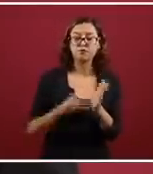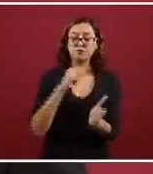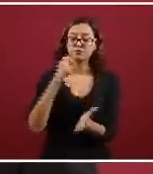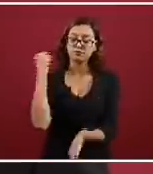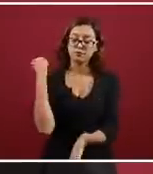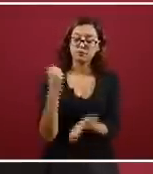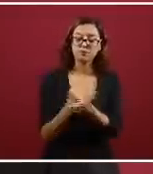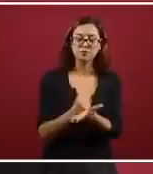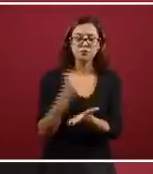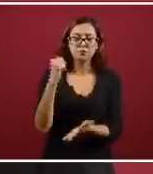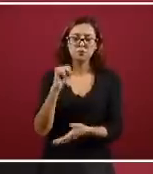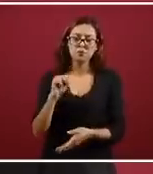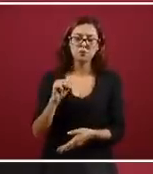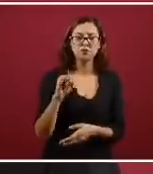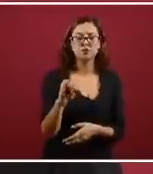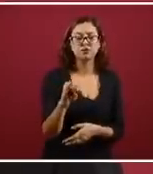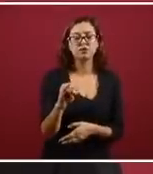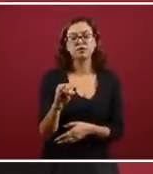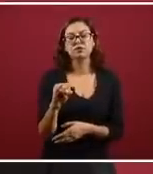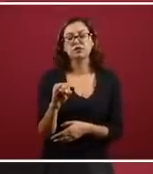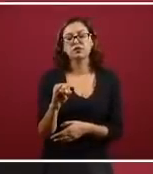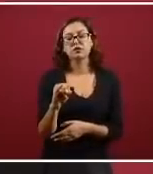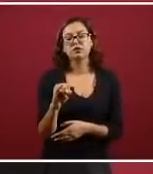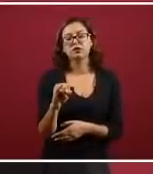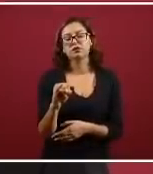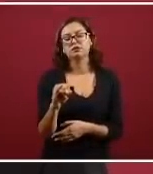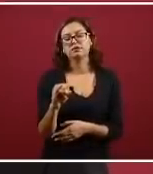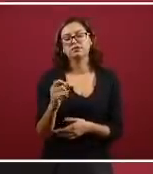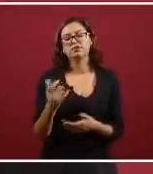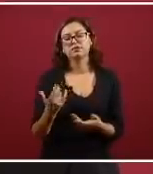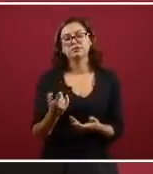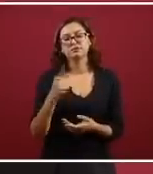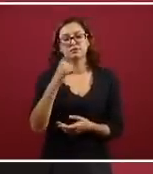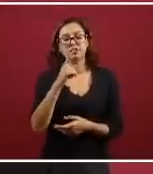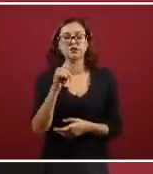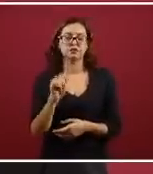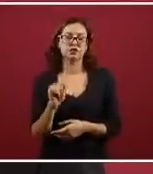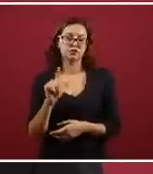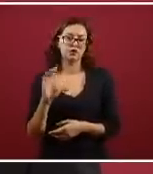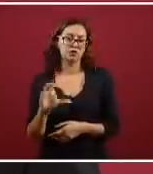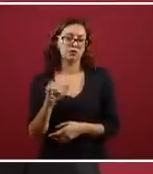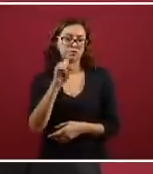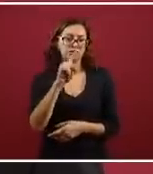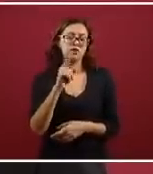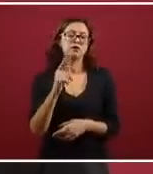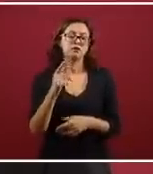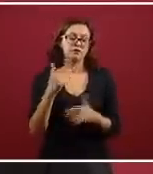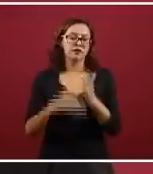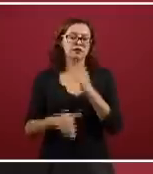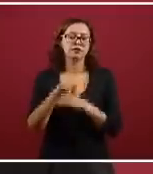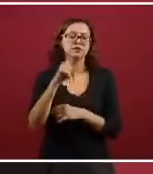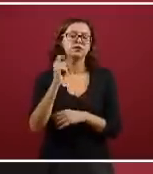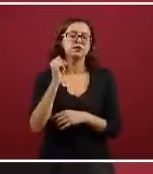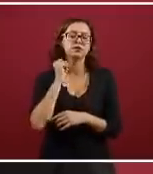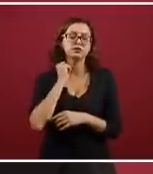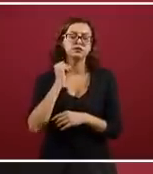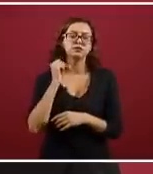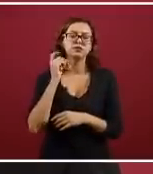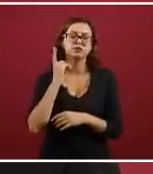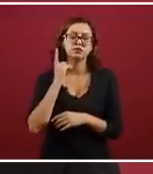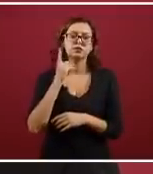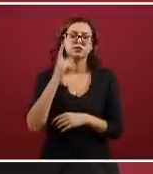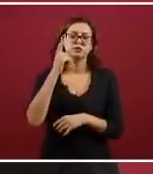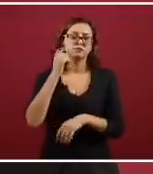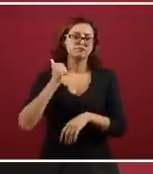aprobación del tratado en el Congreso de Estados Unidos y de Canadá. Hago un